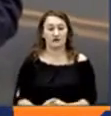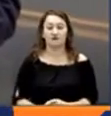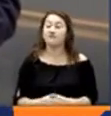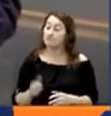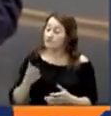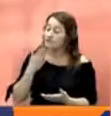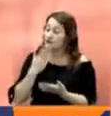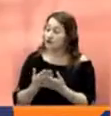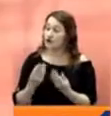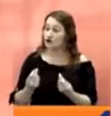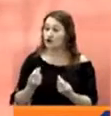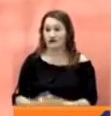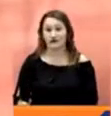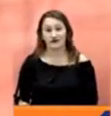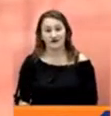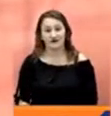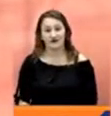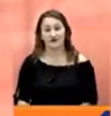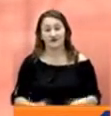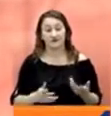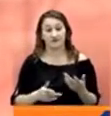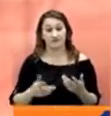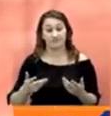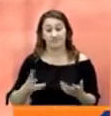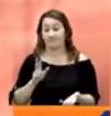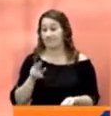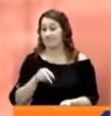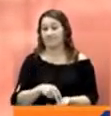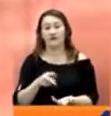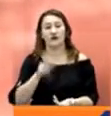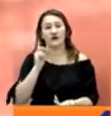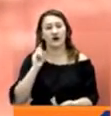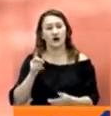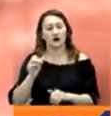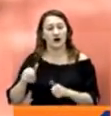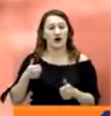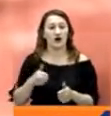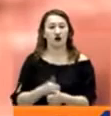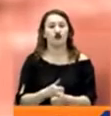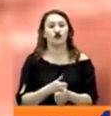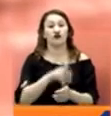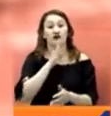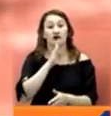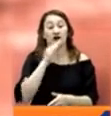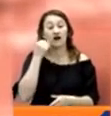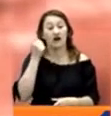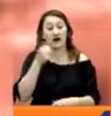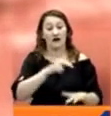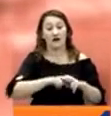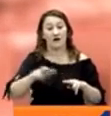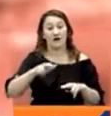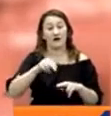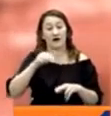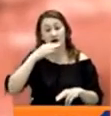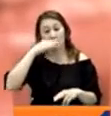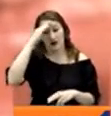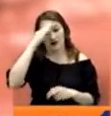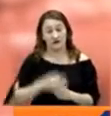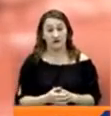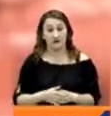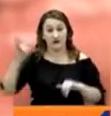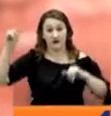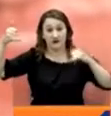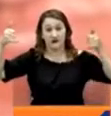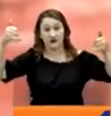esta noticia. Muchas gracias, John. Y sigue la indignación por el caso del supuesto acoso sexual a una usuaria del metro en Medellín. Gracias al sistema de cámaras